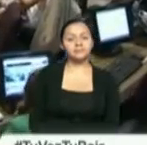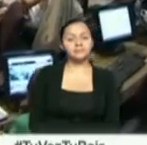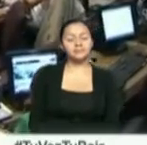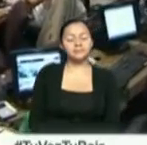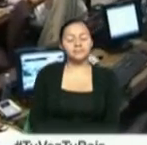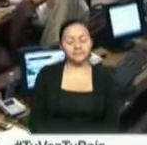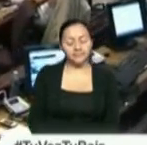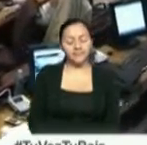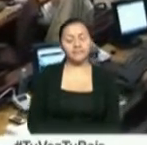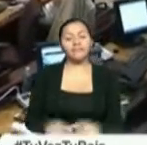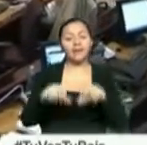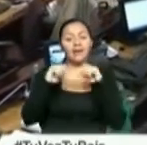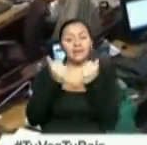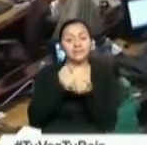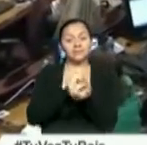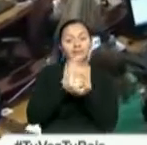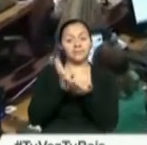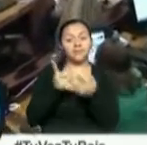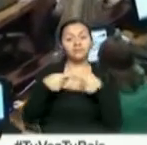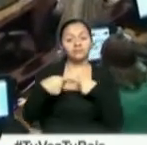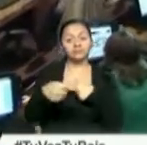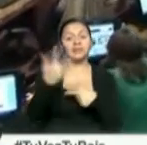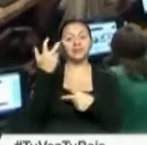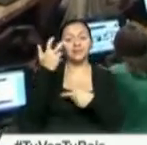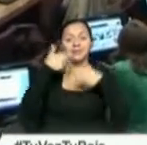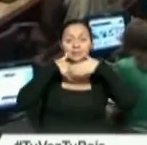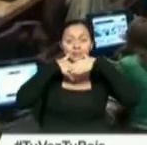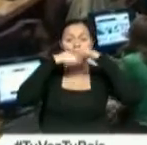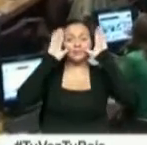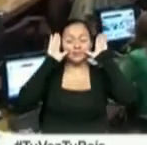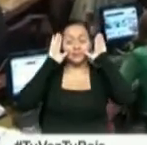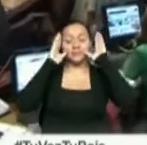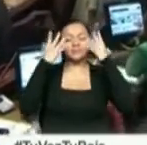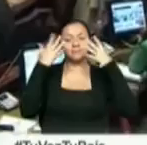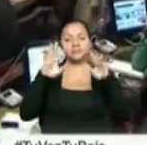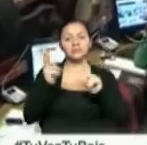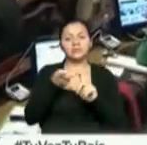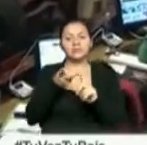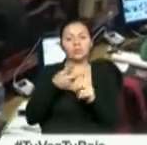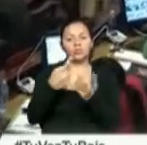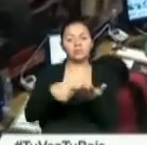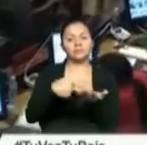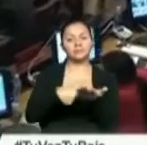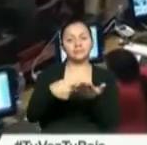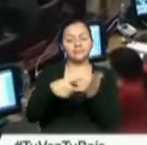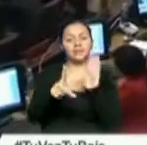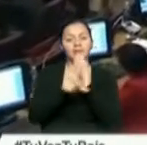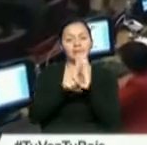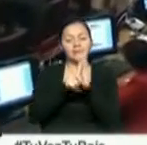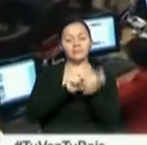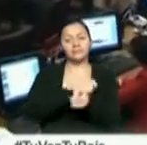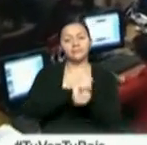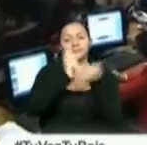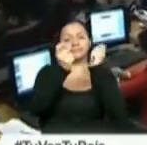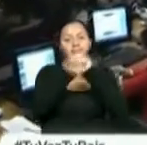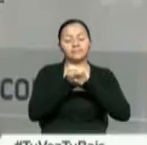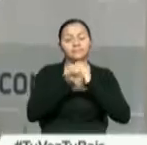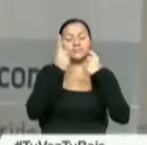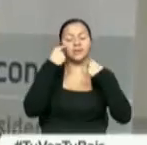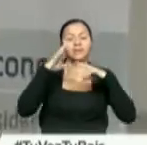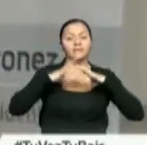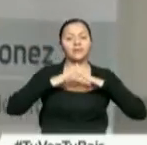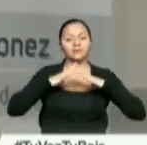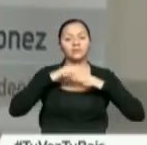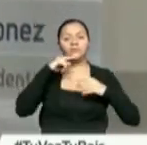la asamblea anunció que este 13 de diciembre se realizará el segundo debate del proyecto de ley que regula los feriados el